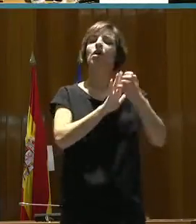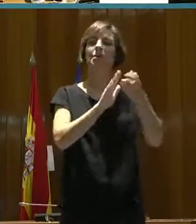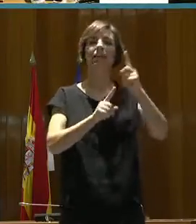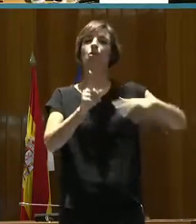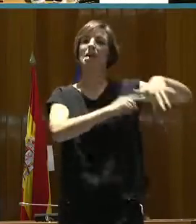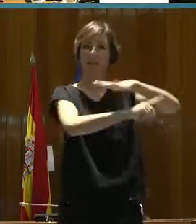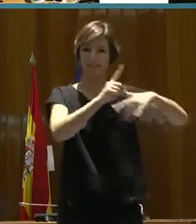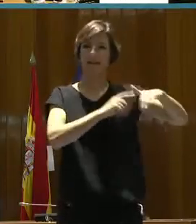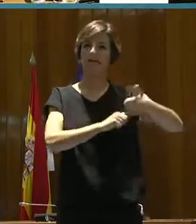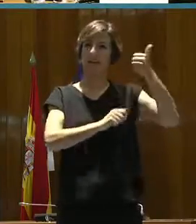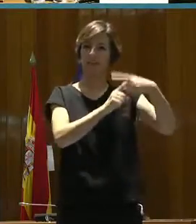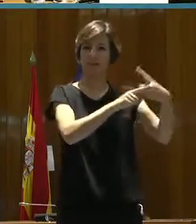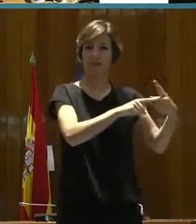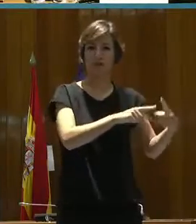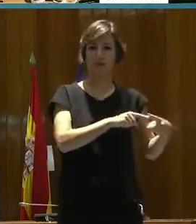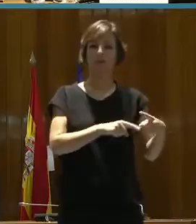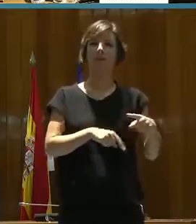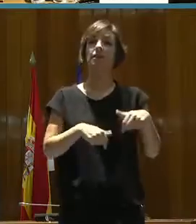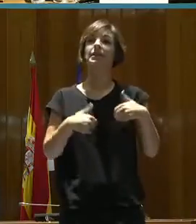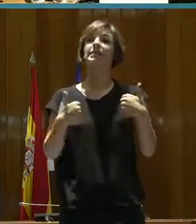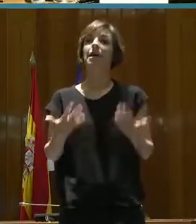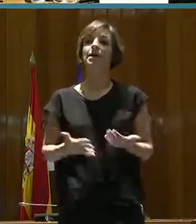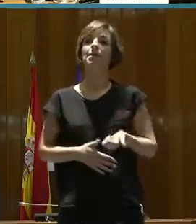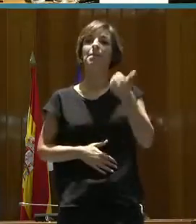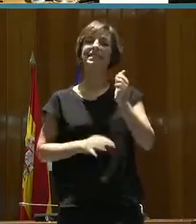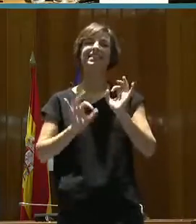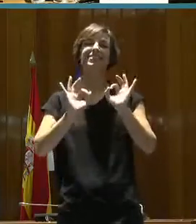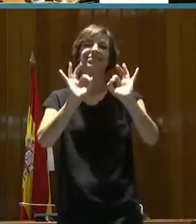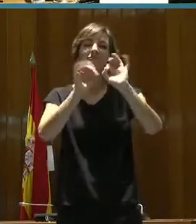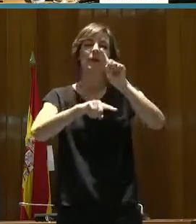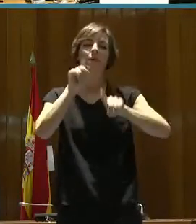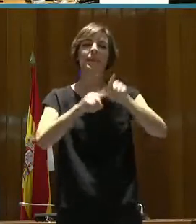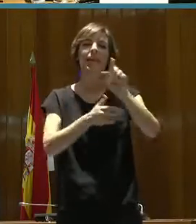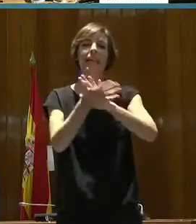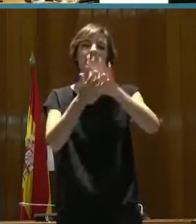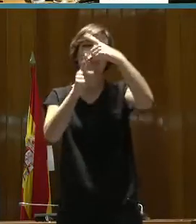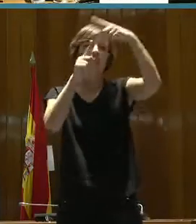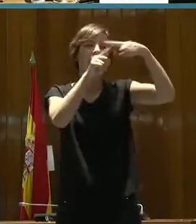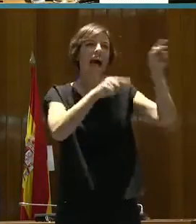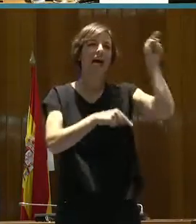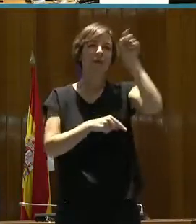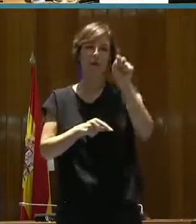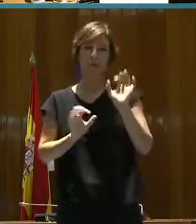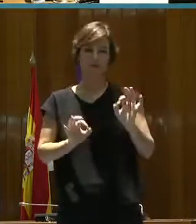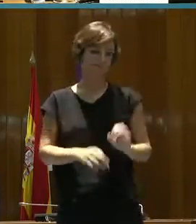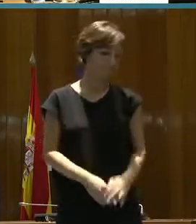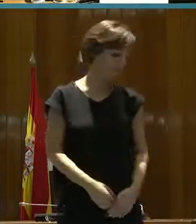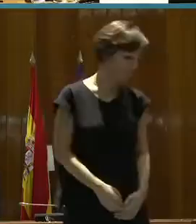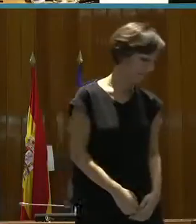y, a su vez, más específicos de cada lengua de signos en concreto.